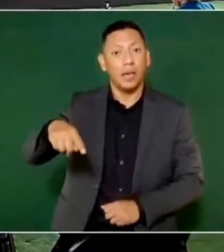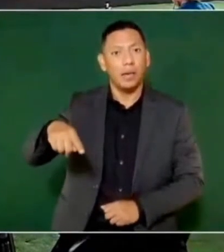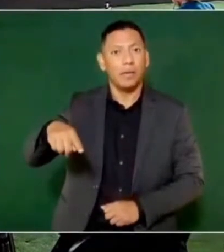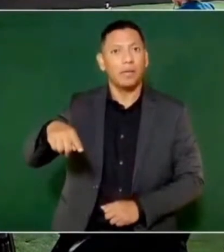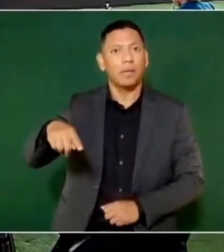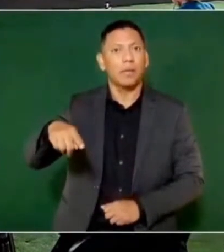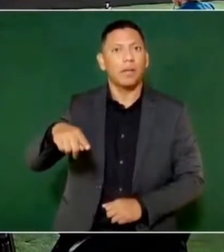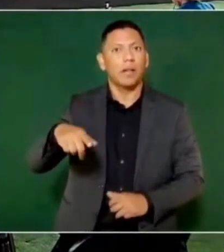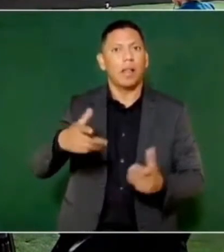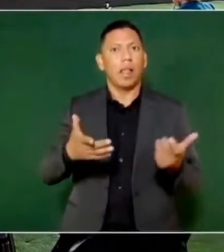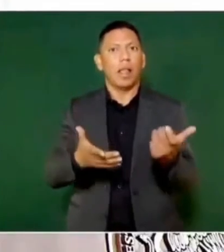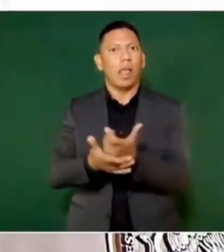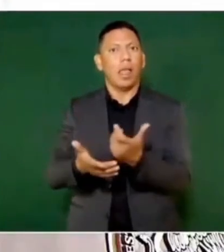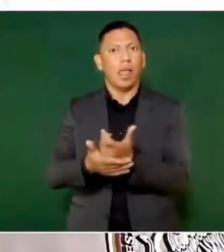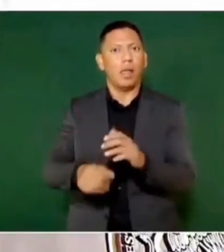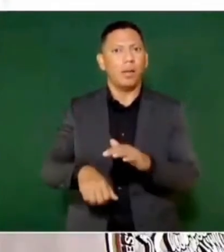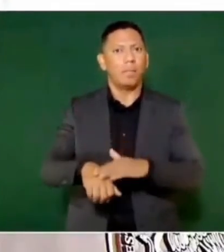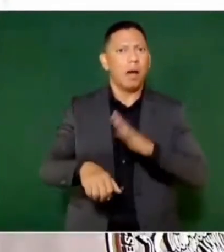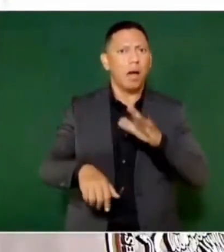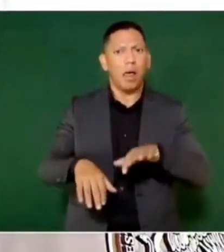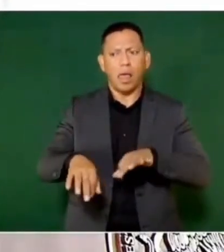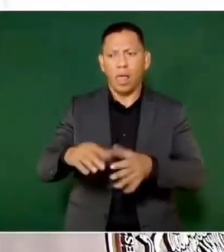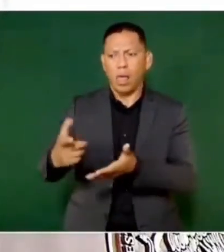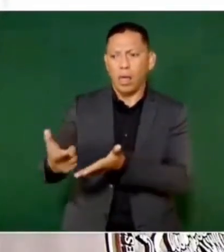reciben más dinero, ganan más,